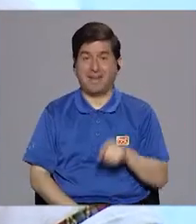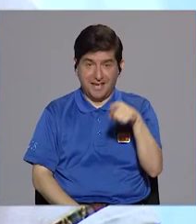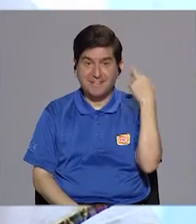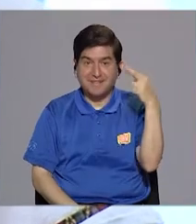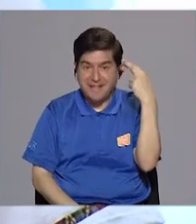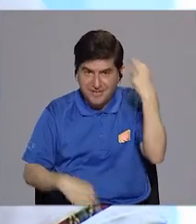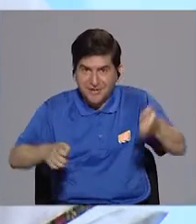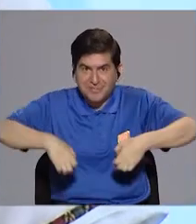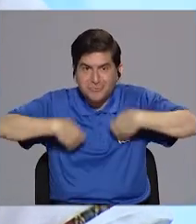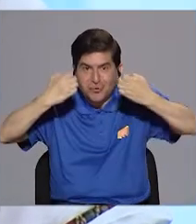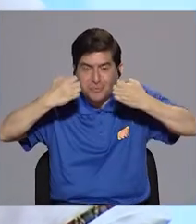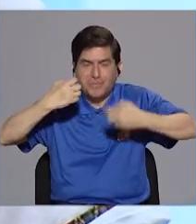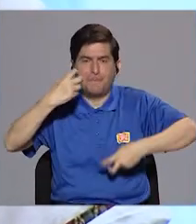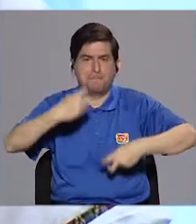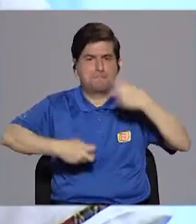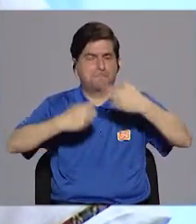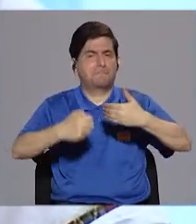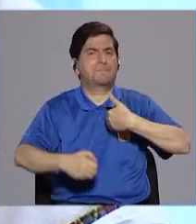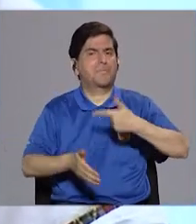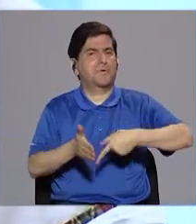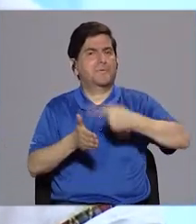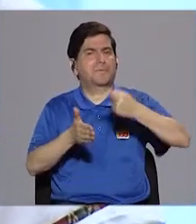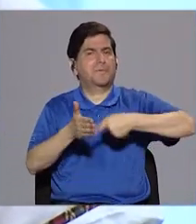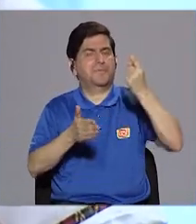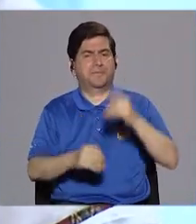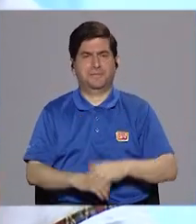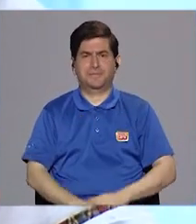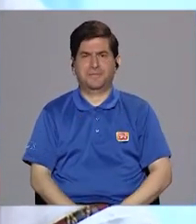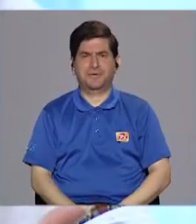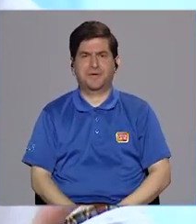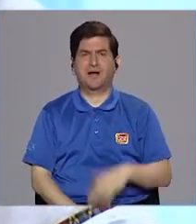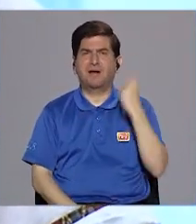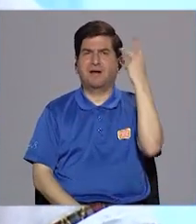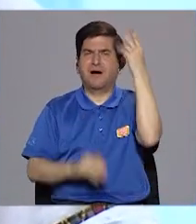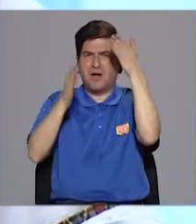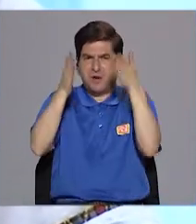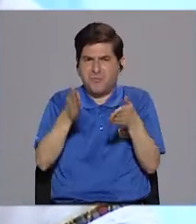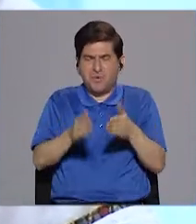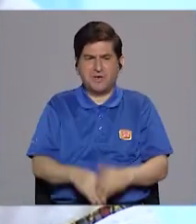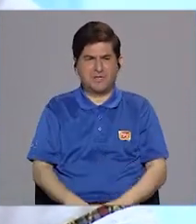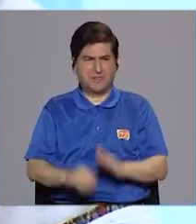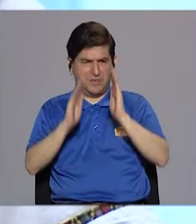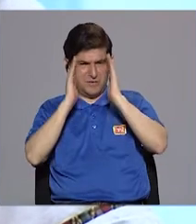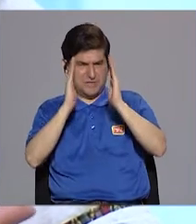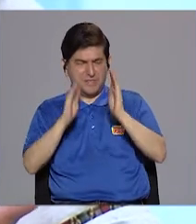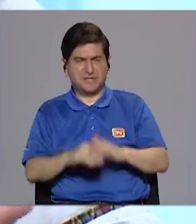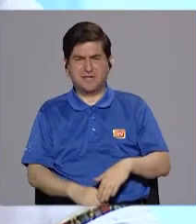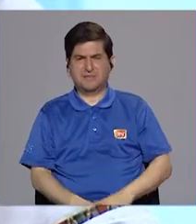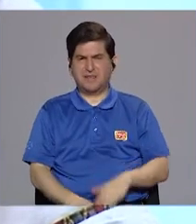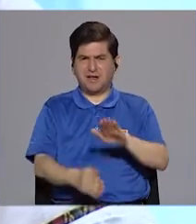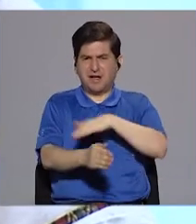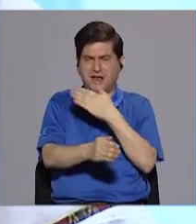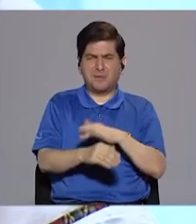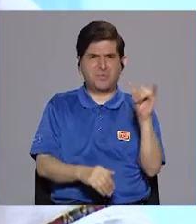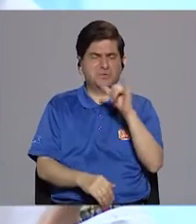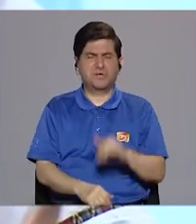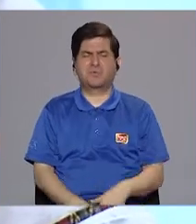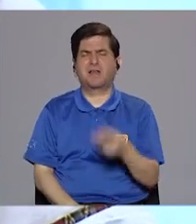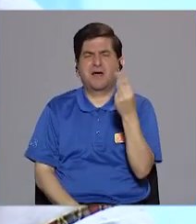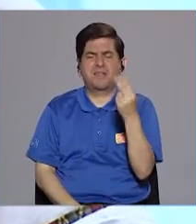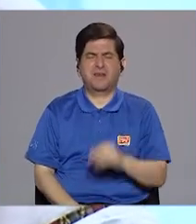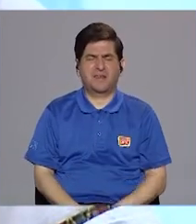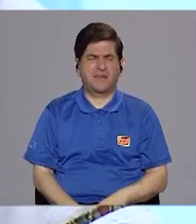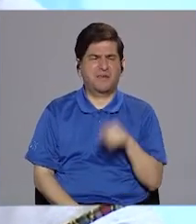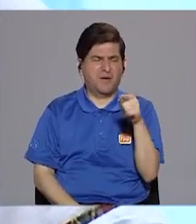está. Y el problema que tenemos muchas veces es que los políticos tratan a la música con estos parámetros de dinero. Uh-huh. ¿Cuánto